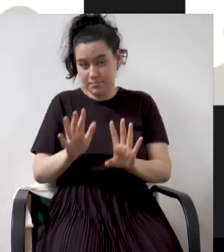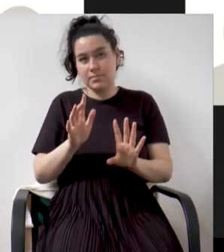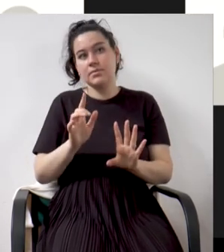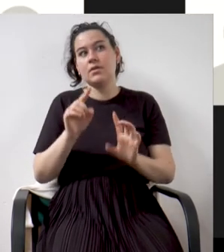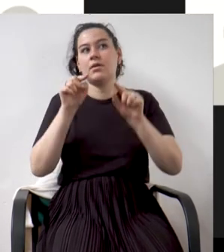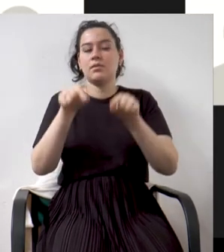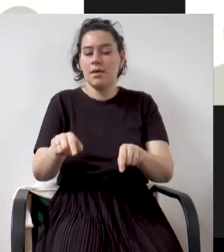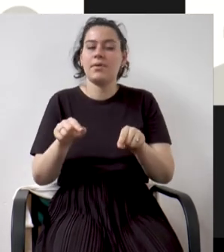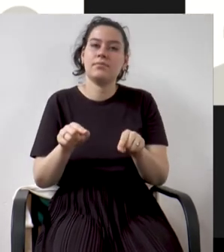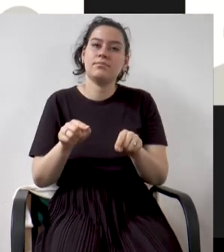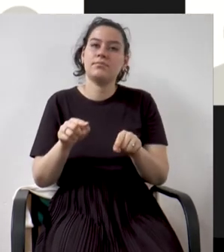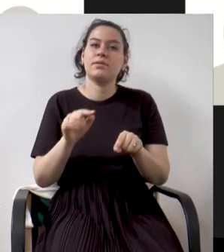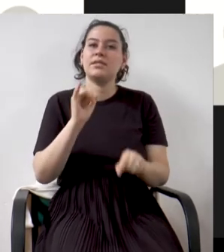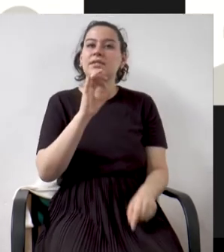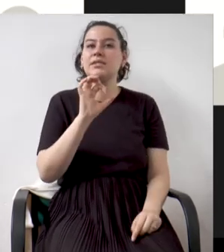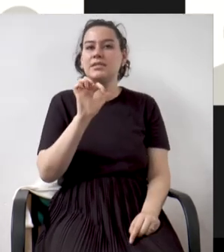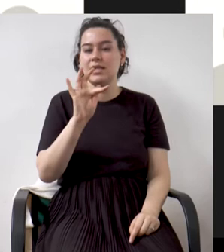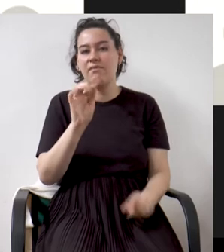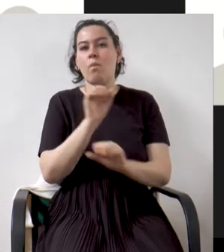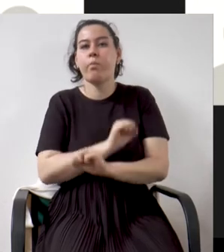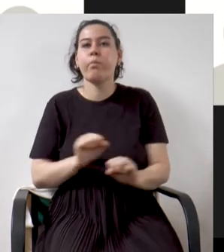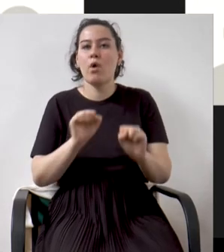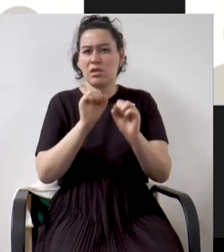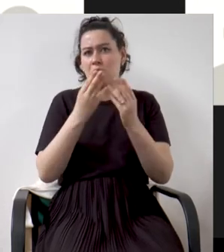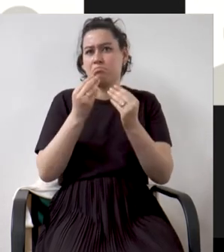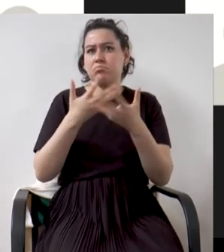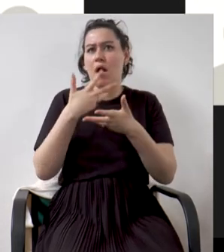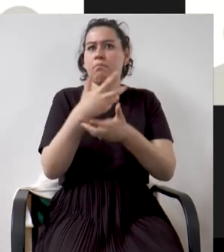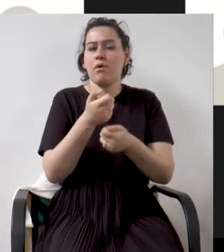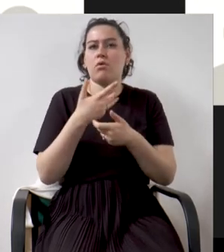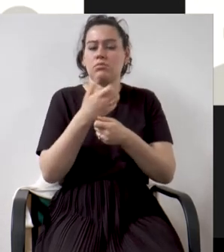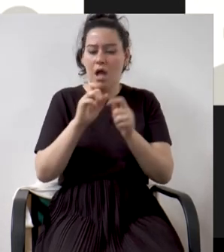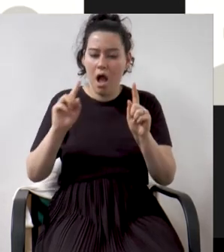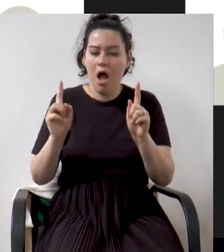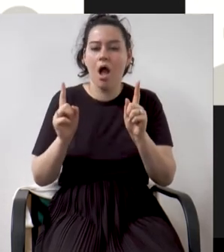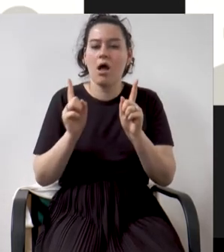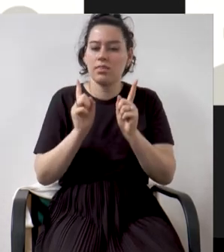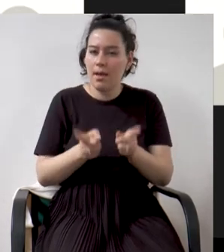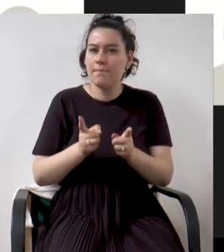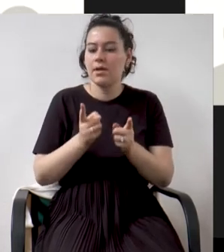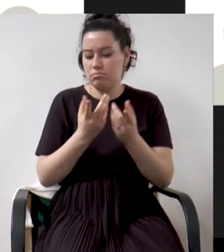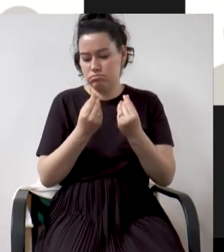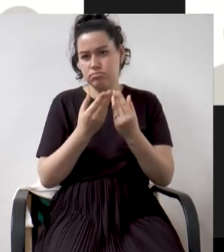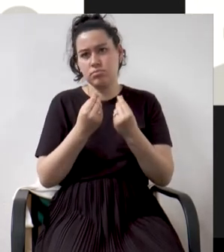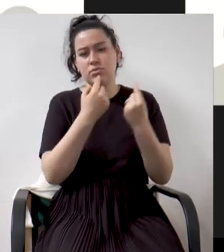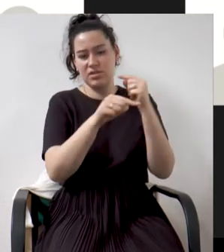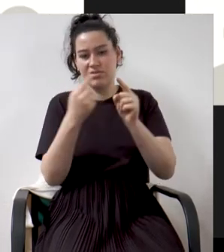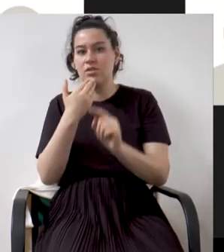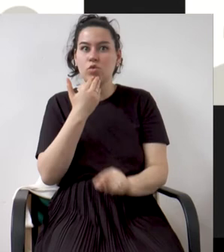yo entiendo que el ICEF puede sumar y aportar en diversas figuras